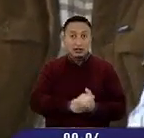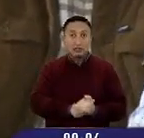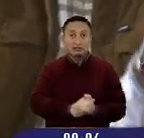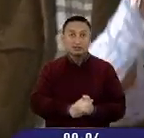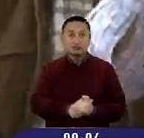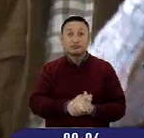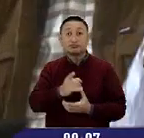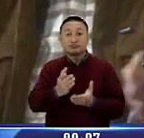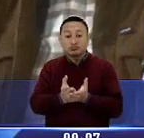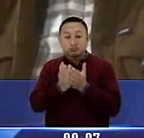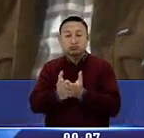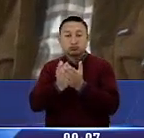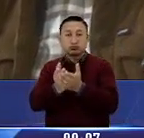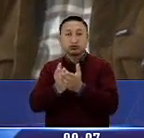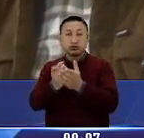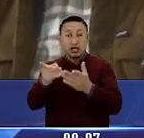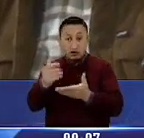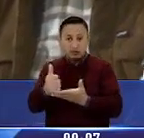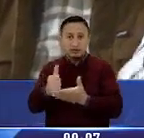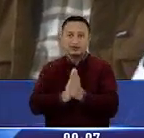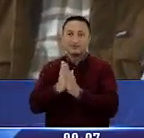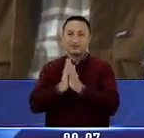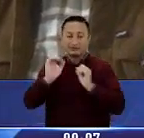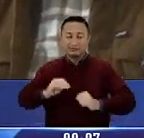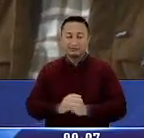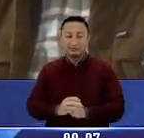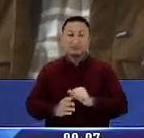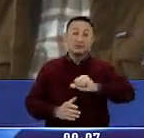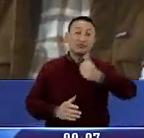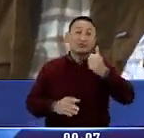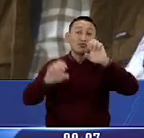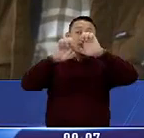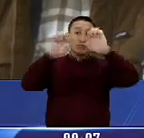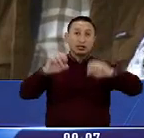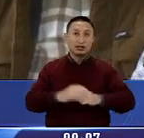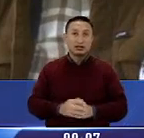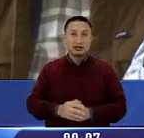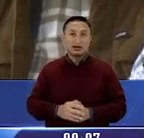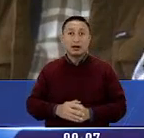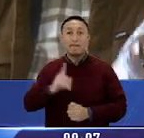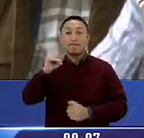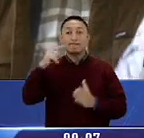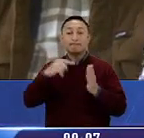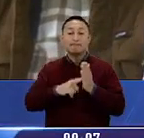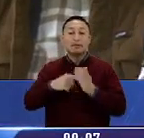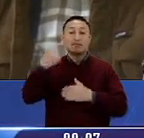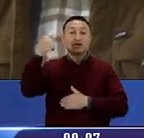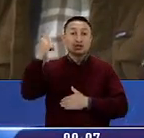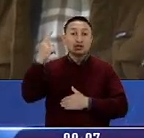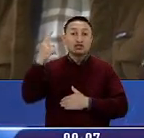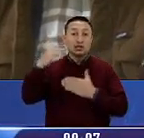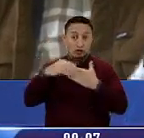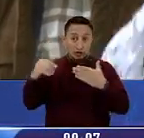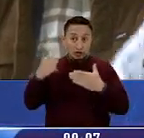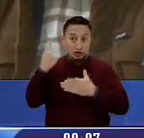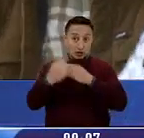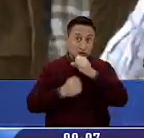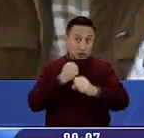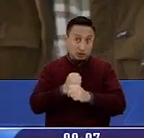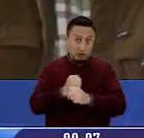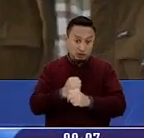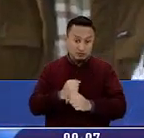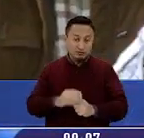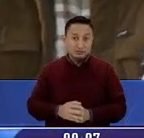las flotas pesqueras, entre otras, por más de 1.000 millones anuales. Y a